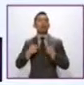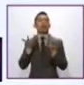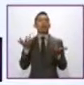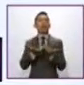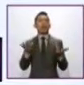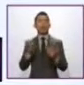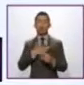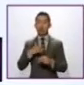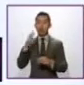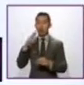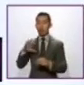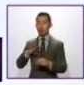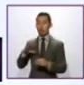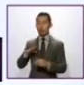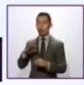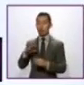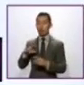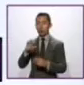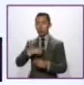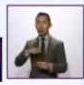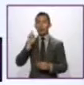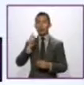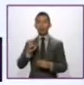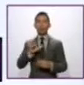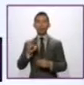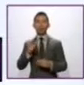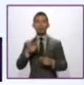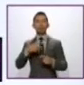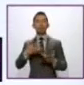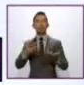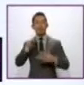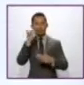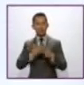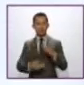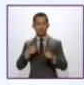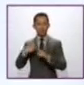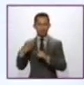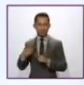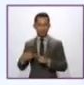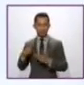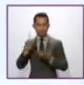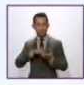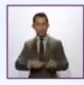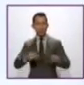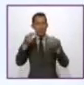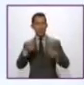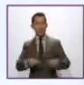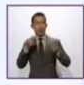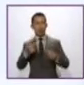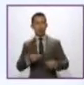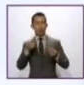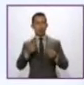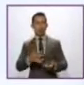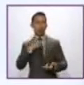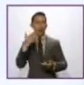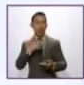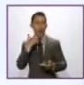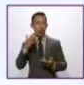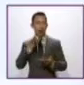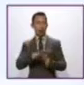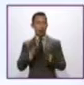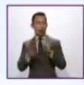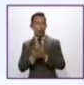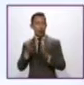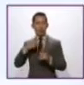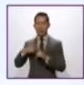gobierno que los delitos de cohecho, peculado, negociaciones ilícitas y cualquier otro delito